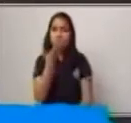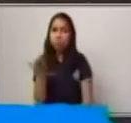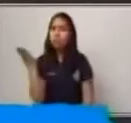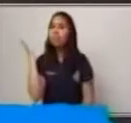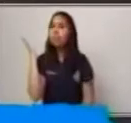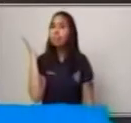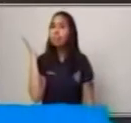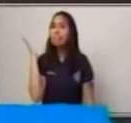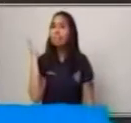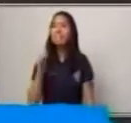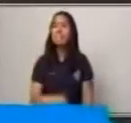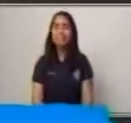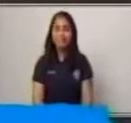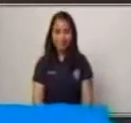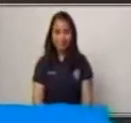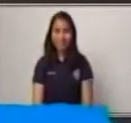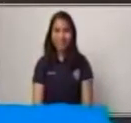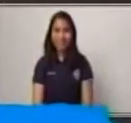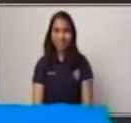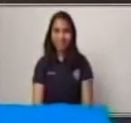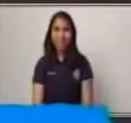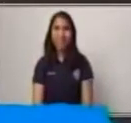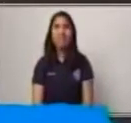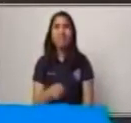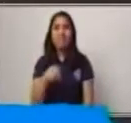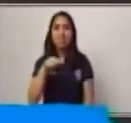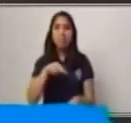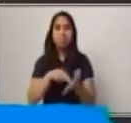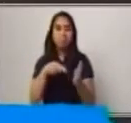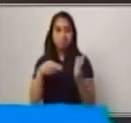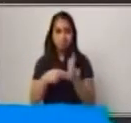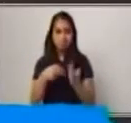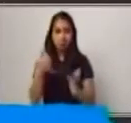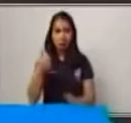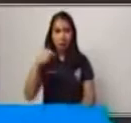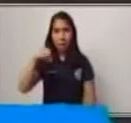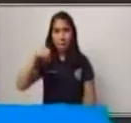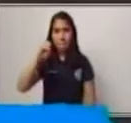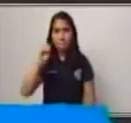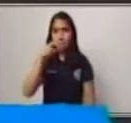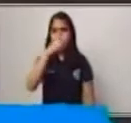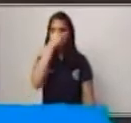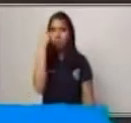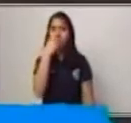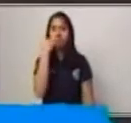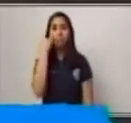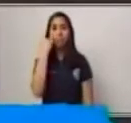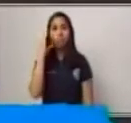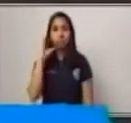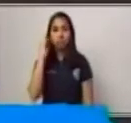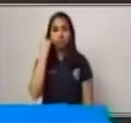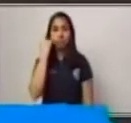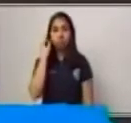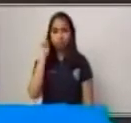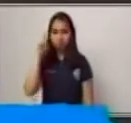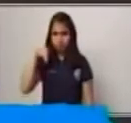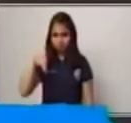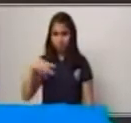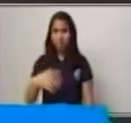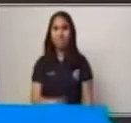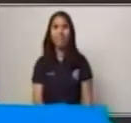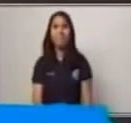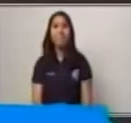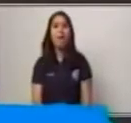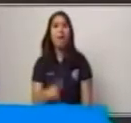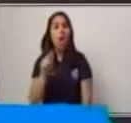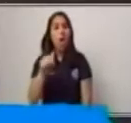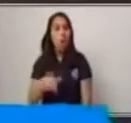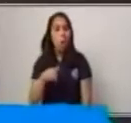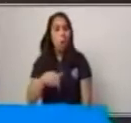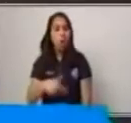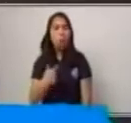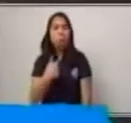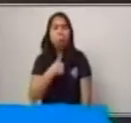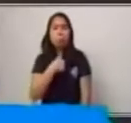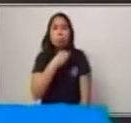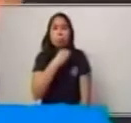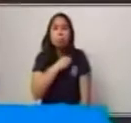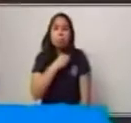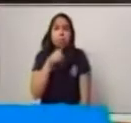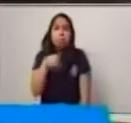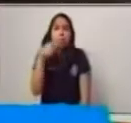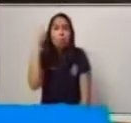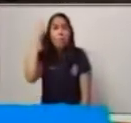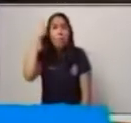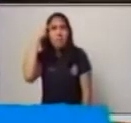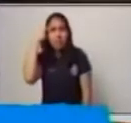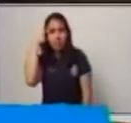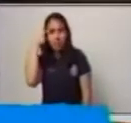Ahora, Entonces quisiera que pienses acerca de por qué